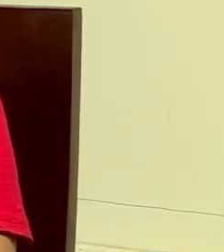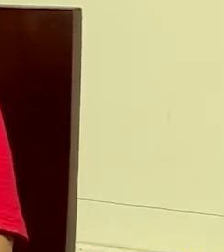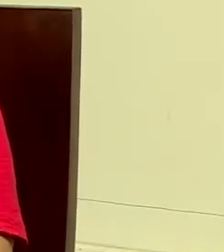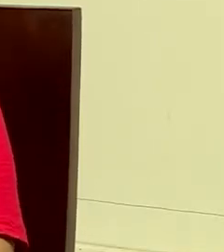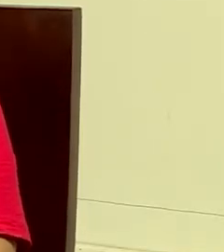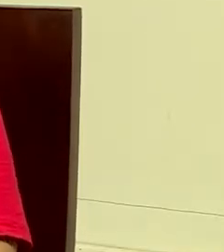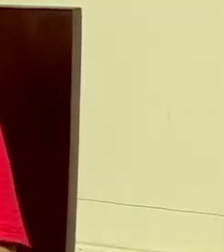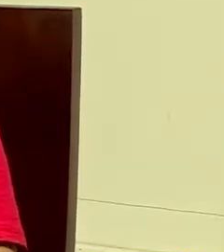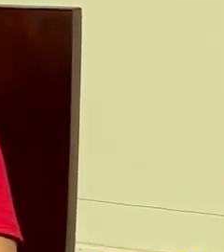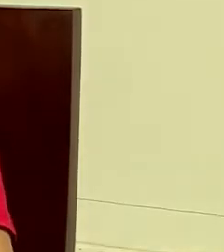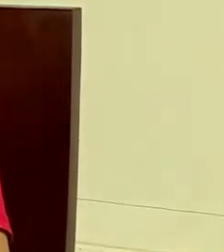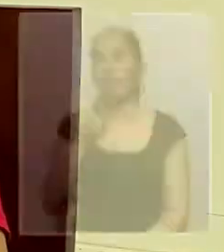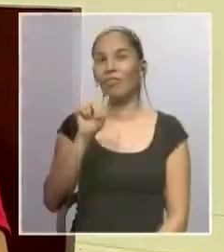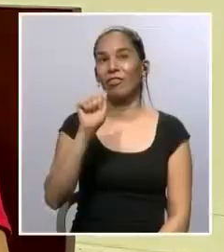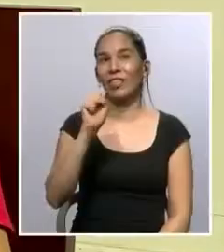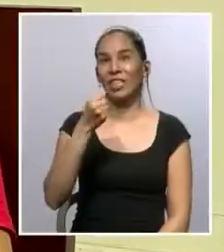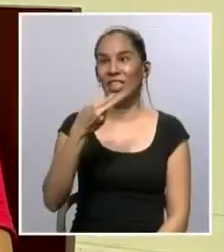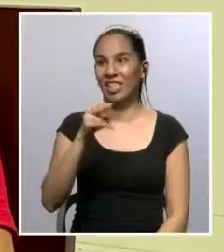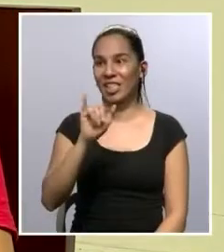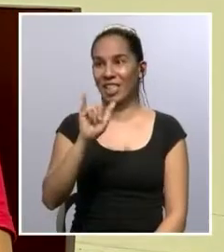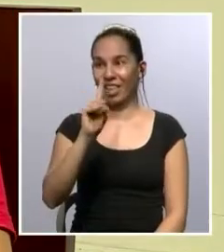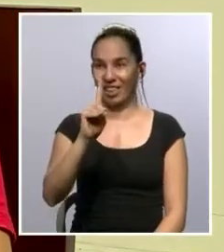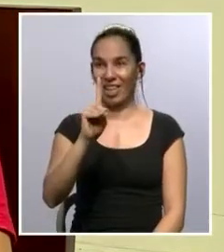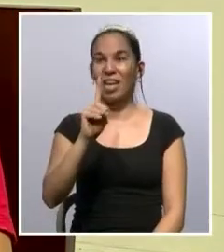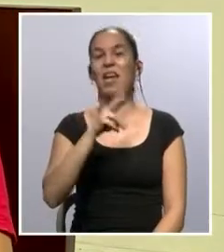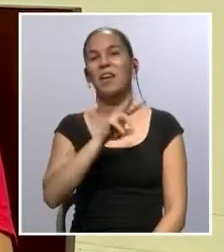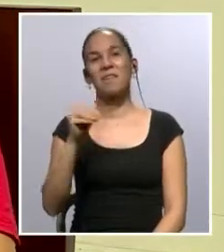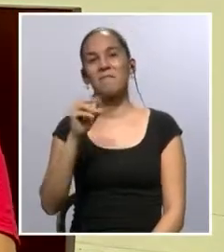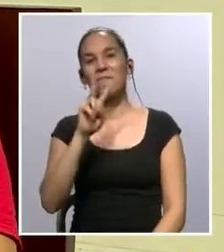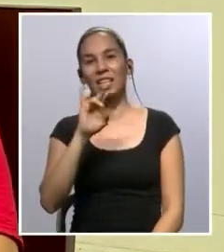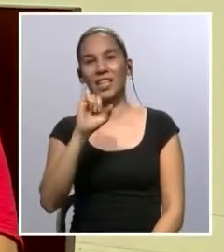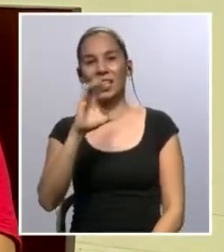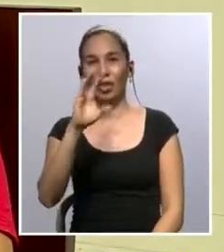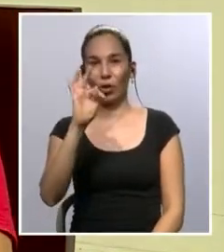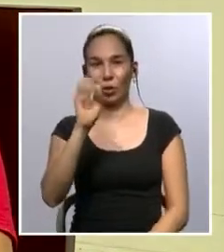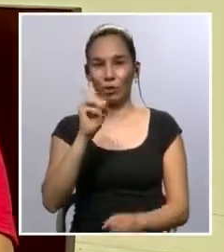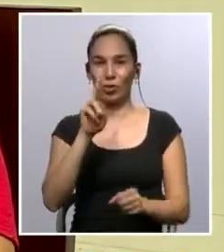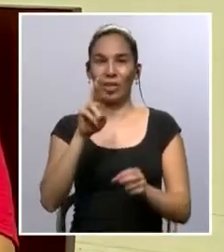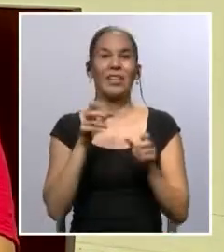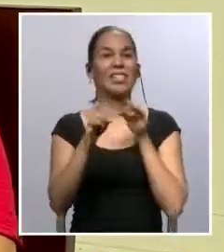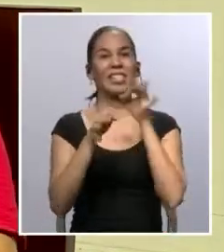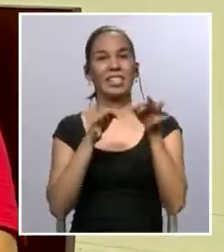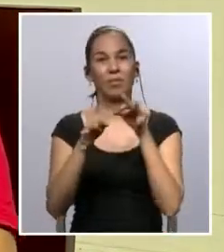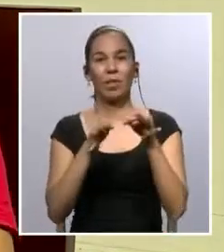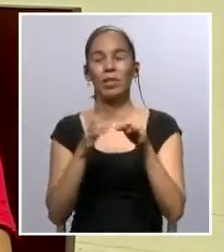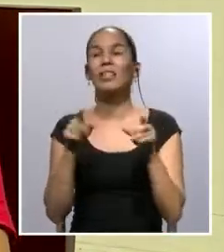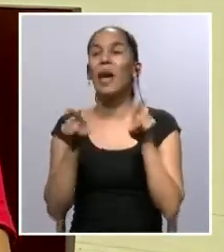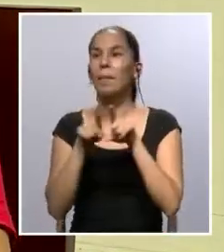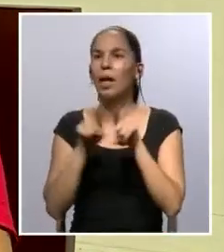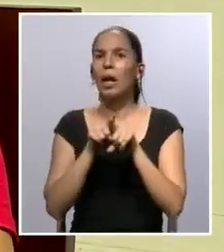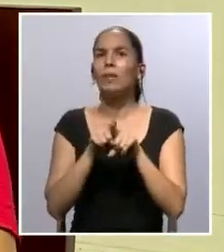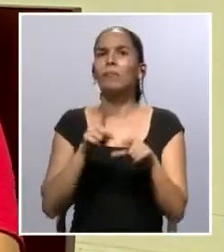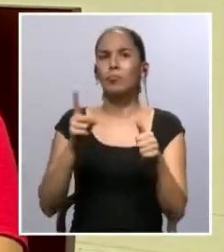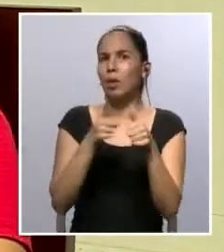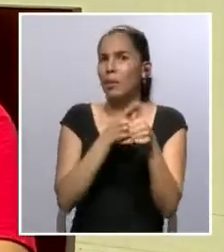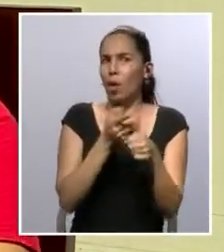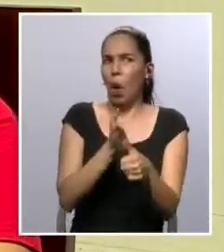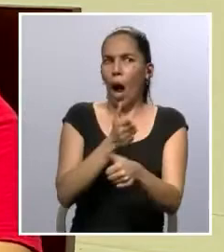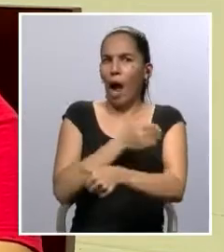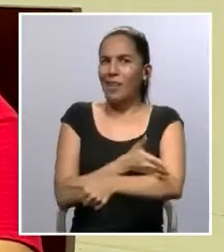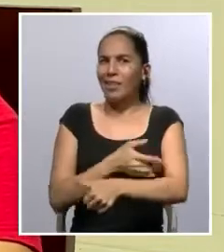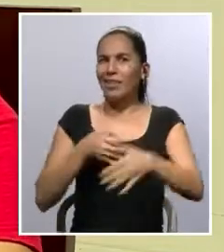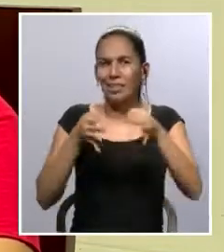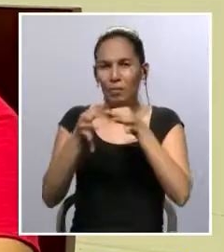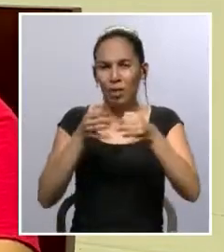a Rachid y a Víctor para que nos expliquen. Y en la primera parte hablábamos sobre la posibilidad de los submarinos, ¿verdad? Cómo